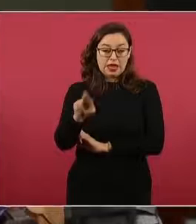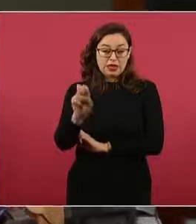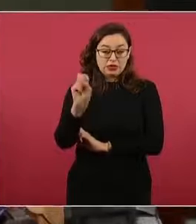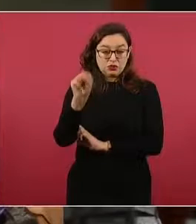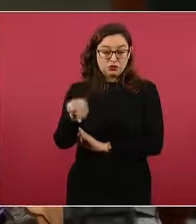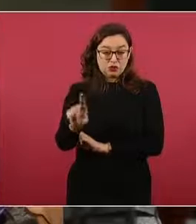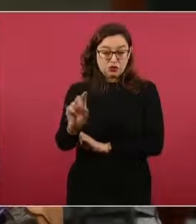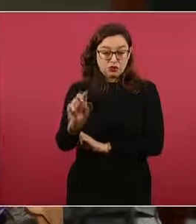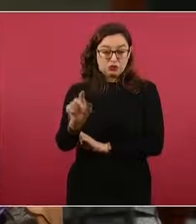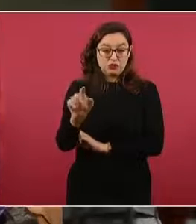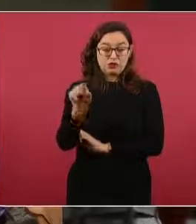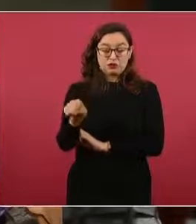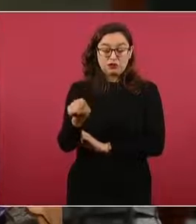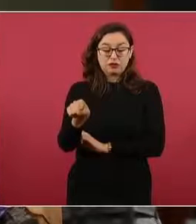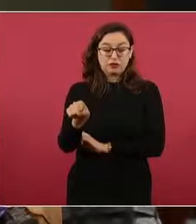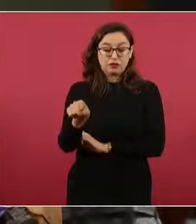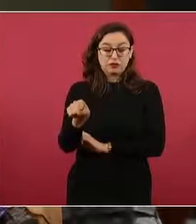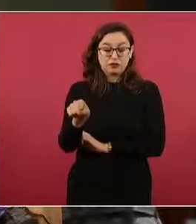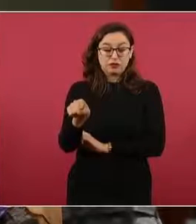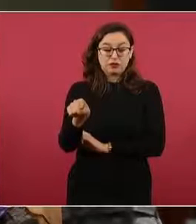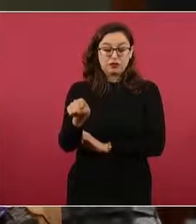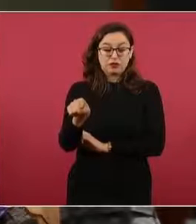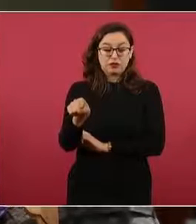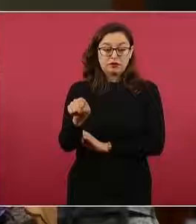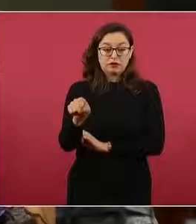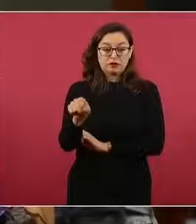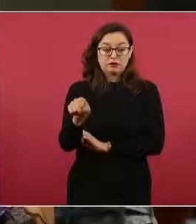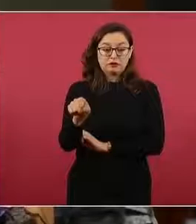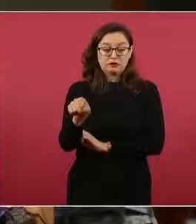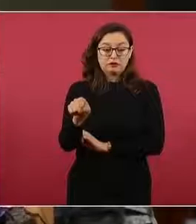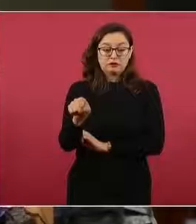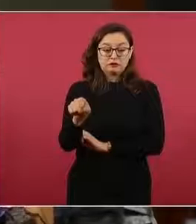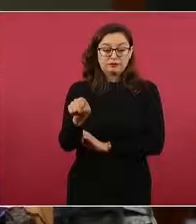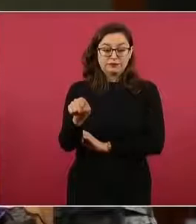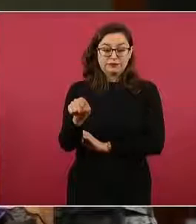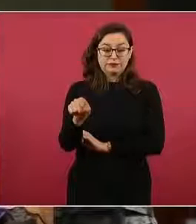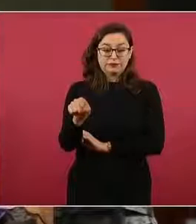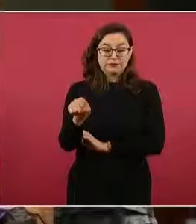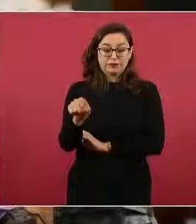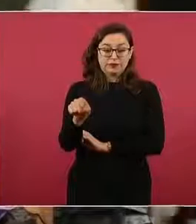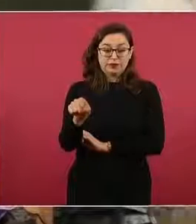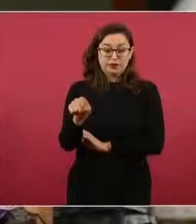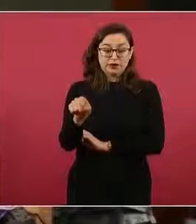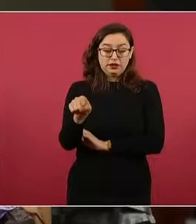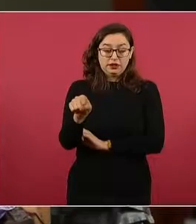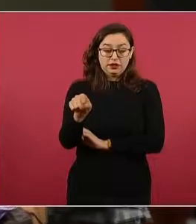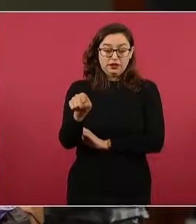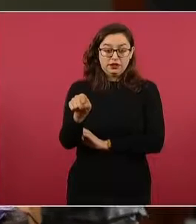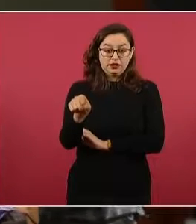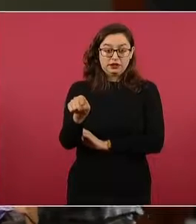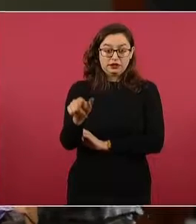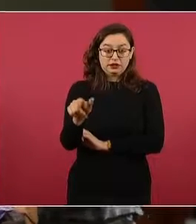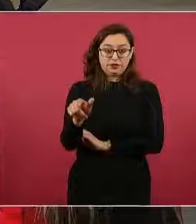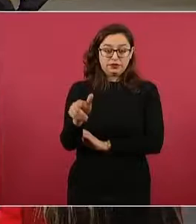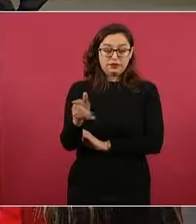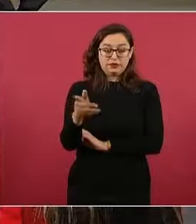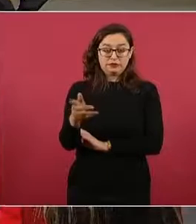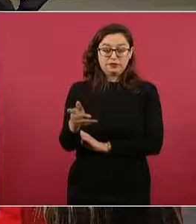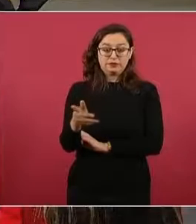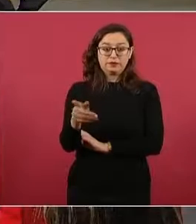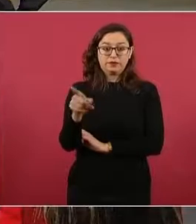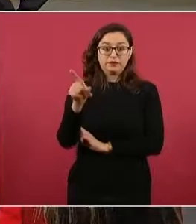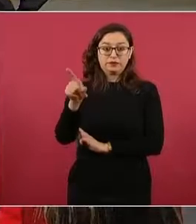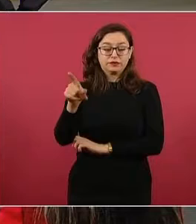que esquilmó con la privatización del sector eléctrico